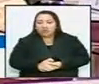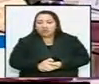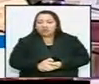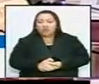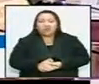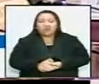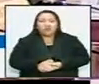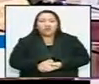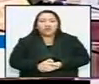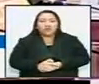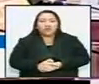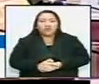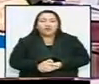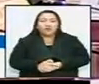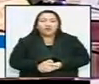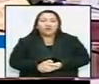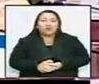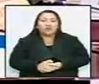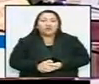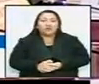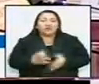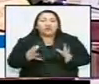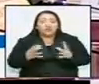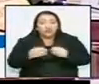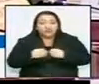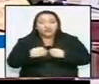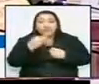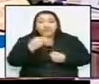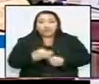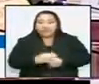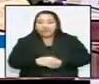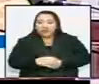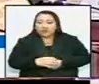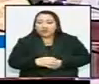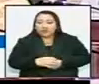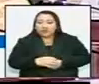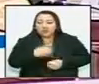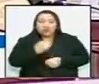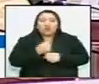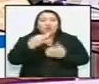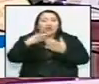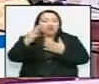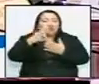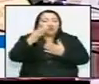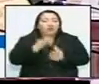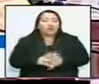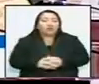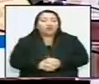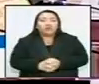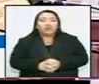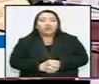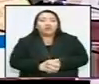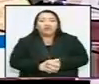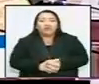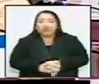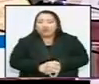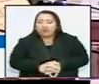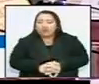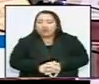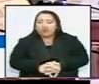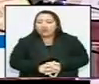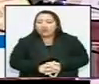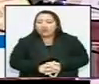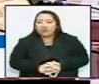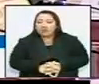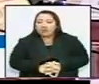Entonces, en primer lugar, yo quiero reconocer el trabajo del auditor. El auditor que por lo menos me ha